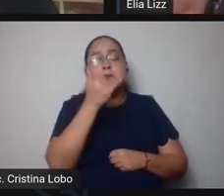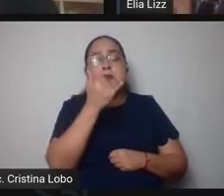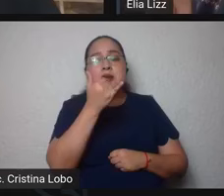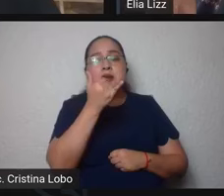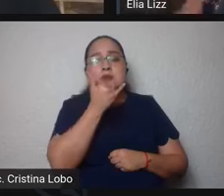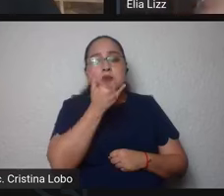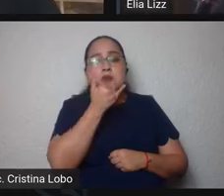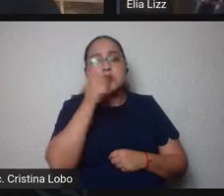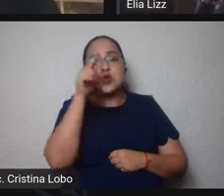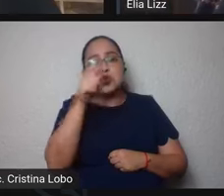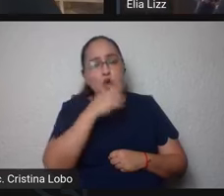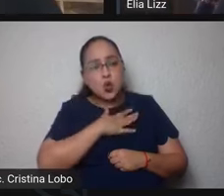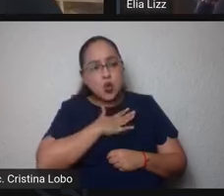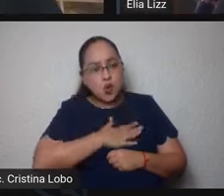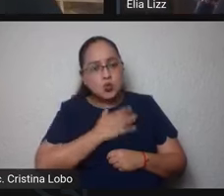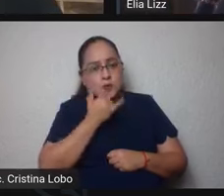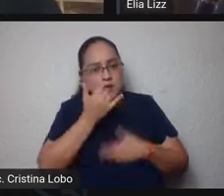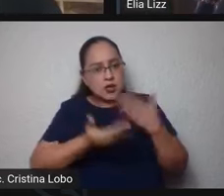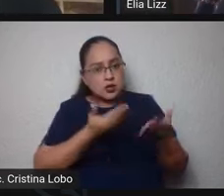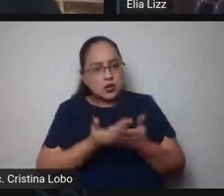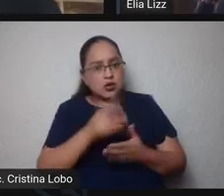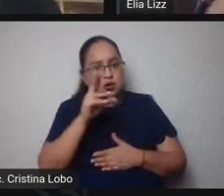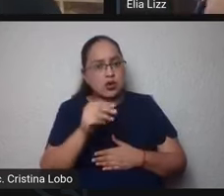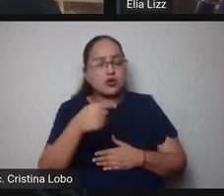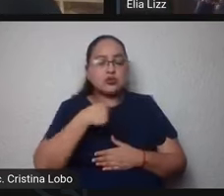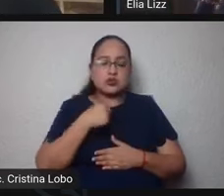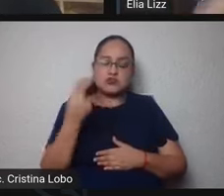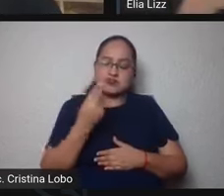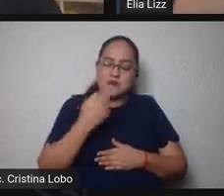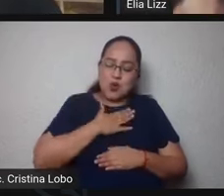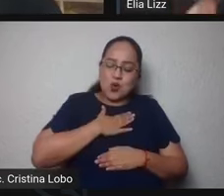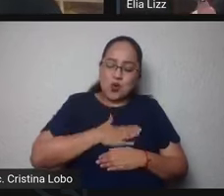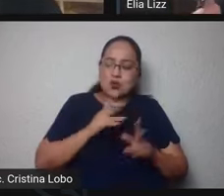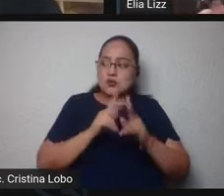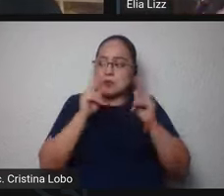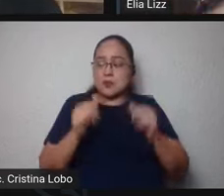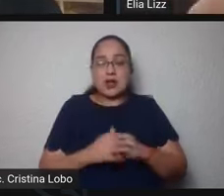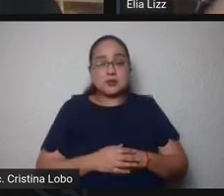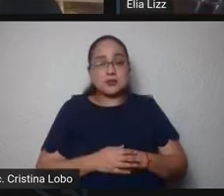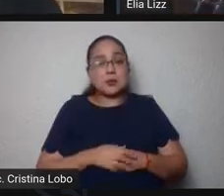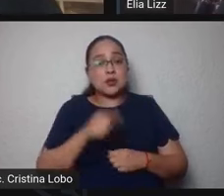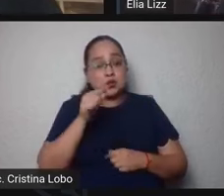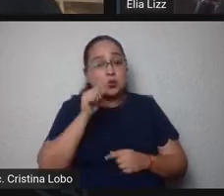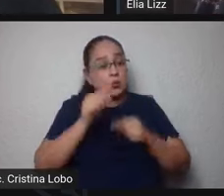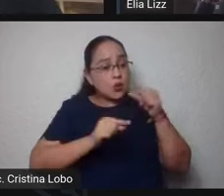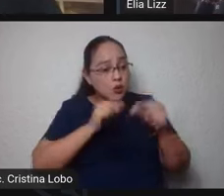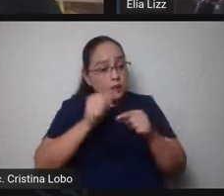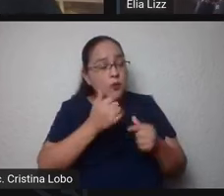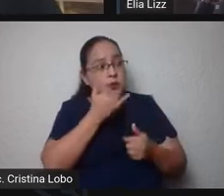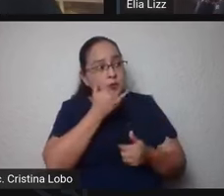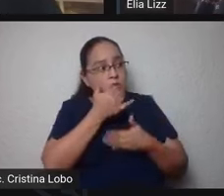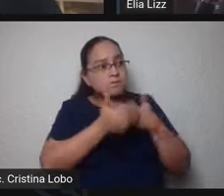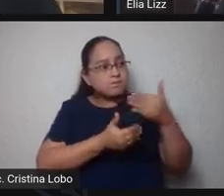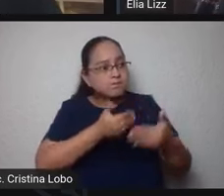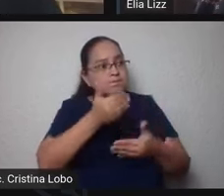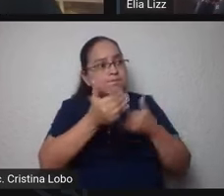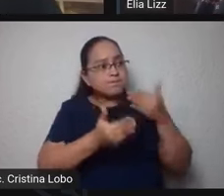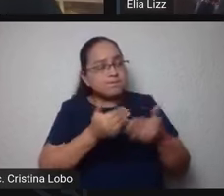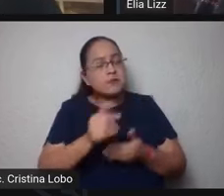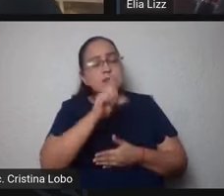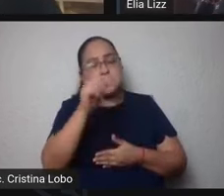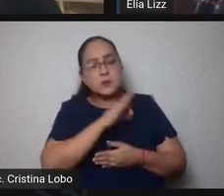porque tú te lo merezcas, sino porque yo merezco mi paz. Ay, en la medida en la que tú perdones, justamente podrás volver a